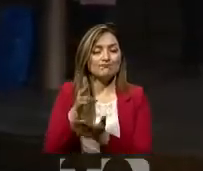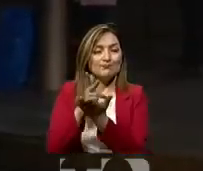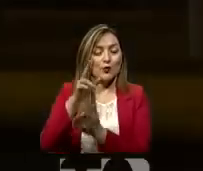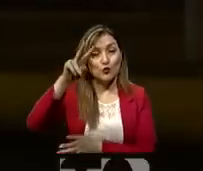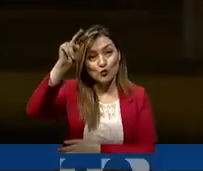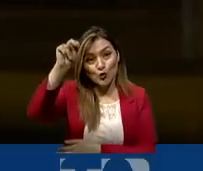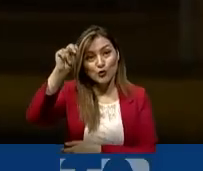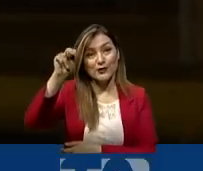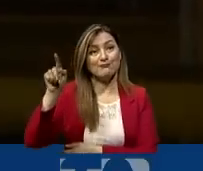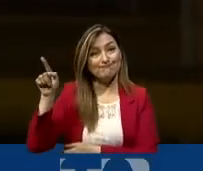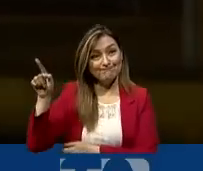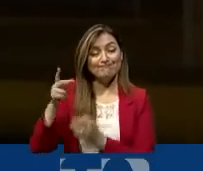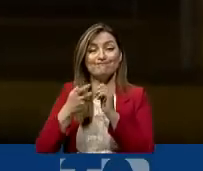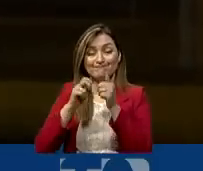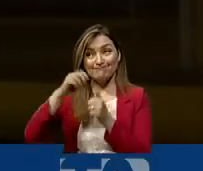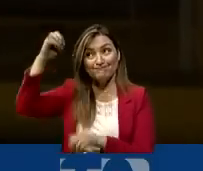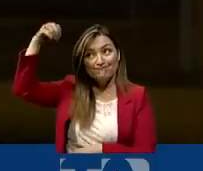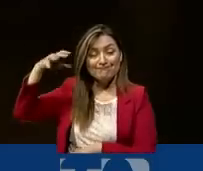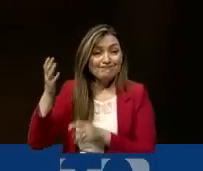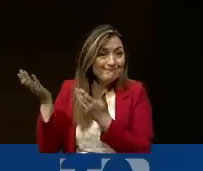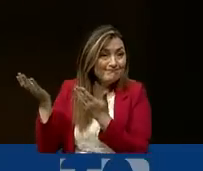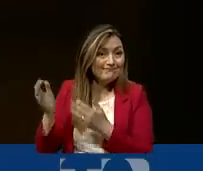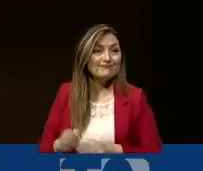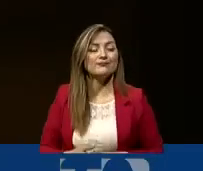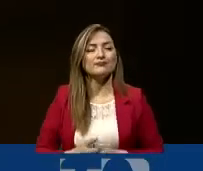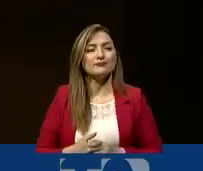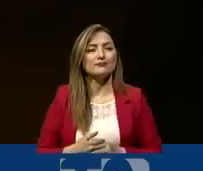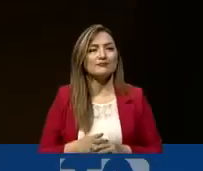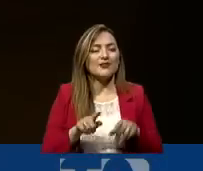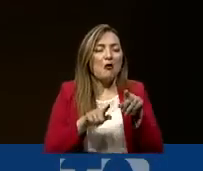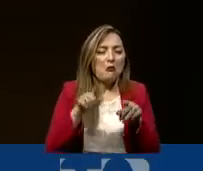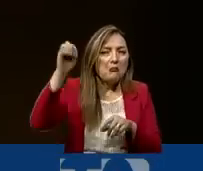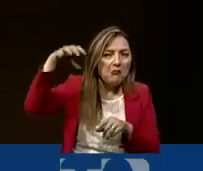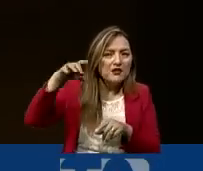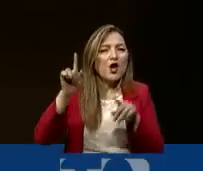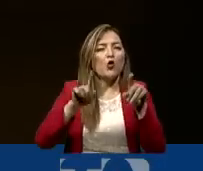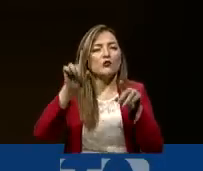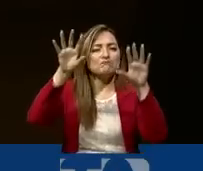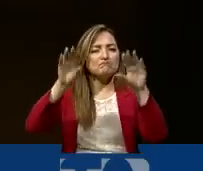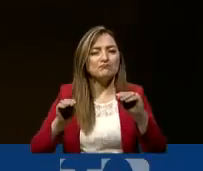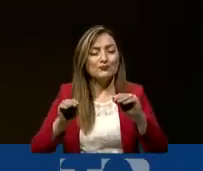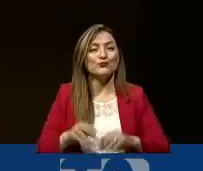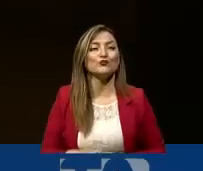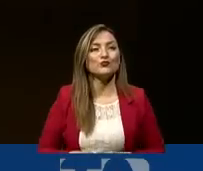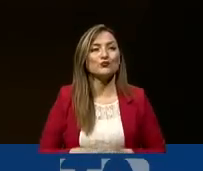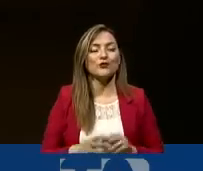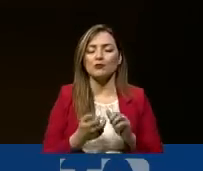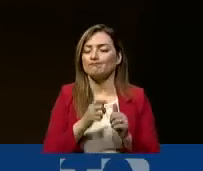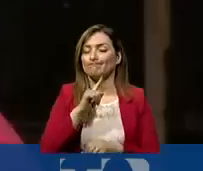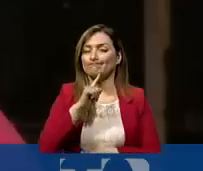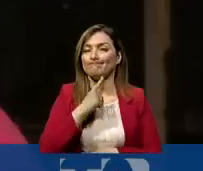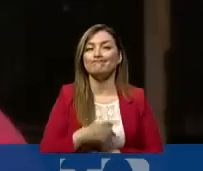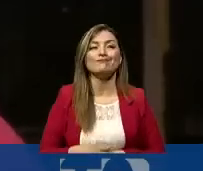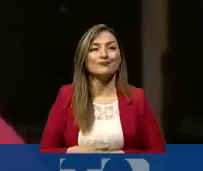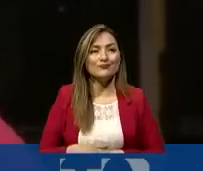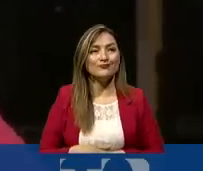norte de La Ofelia se evidencia que hay problemas con las luminarias. Algunas sirven y otras no. Un problema extremadamente serio con los problemas que se